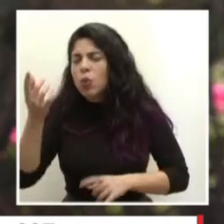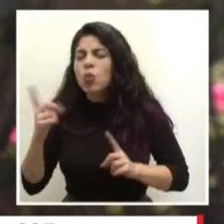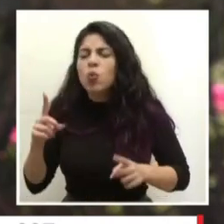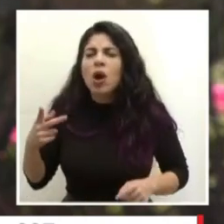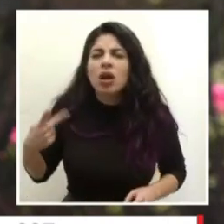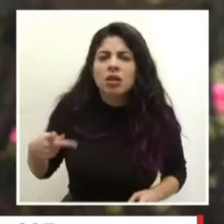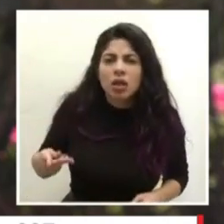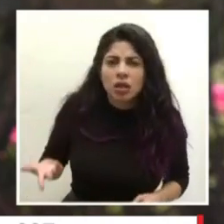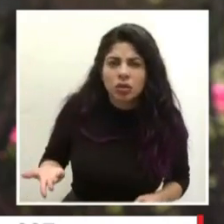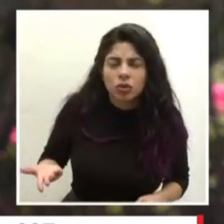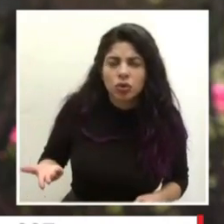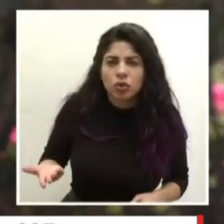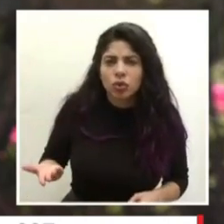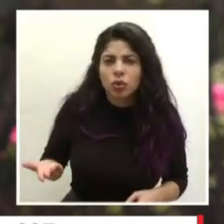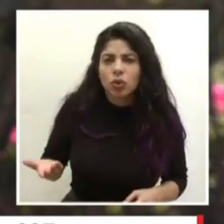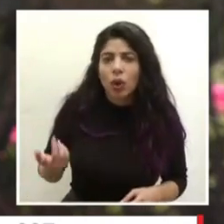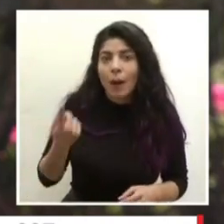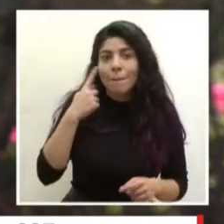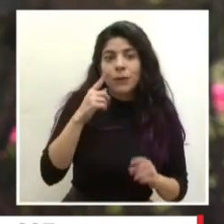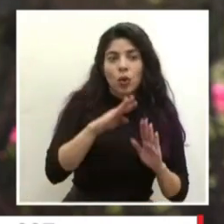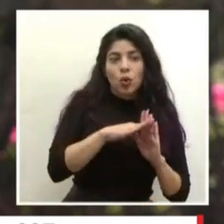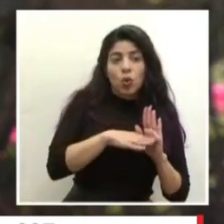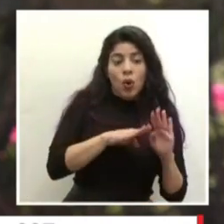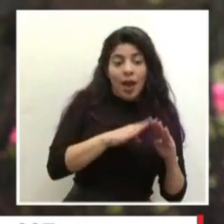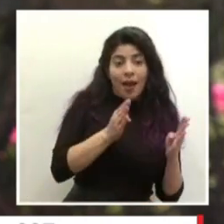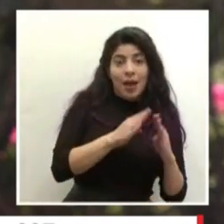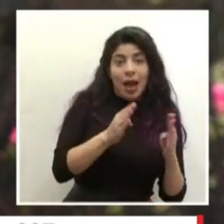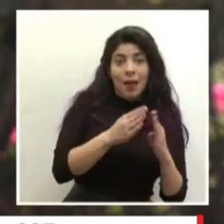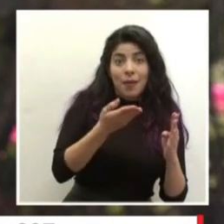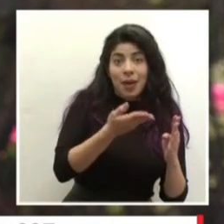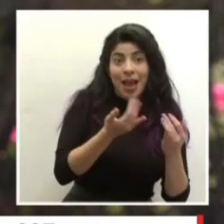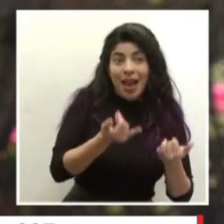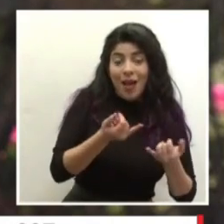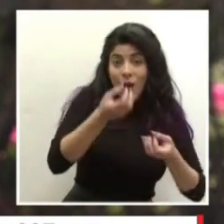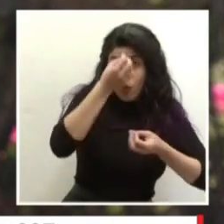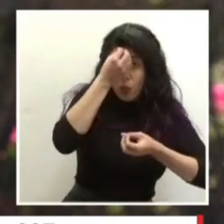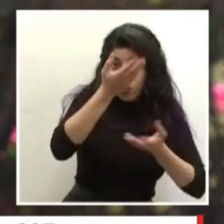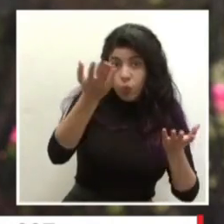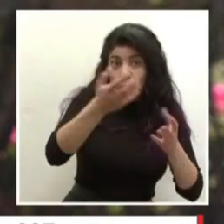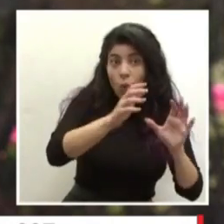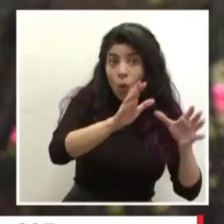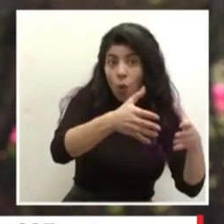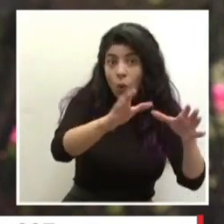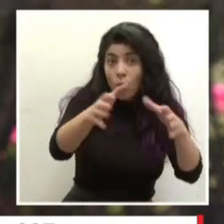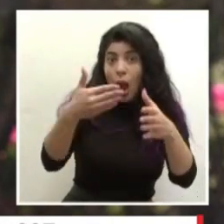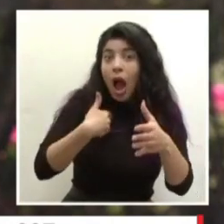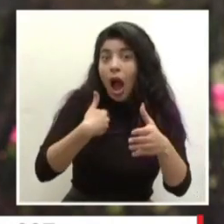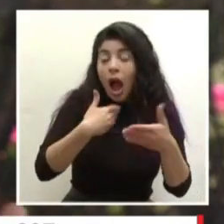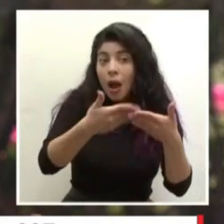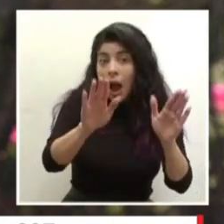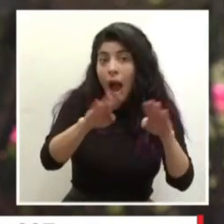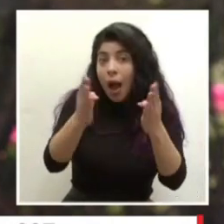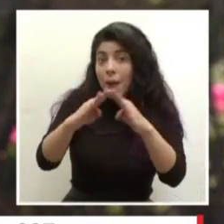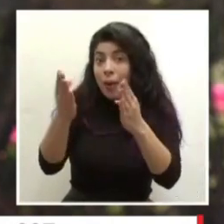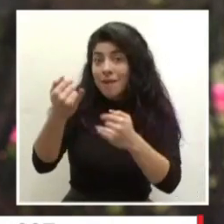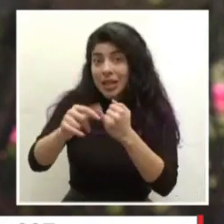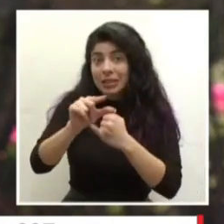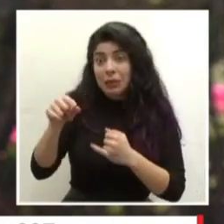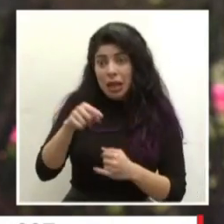a partir de las medidas de apertura que se anuncian en diferentes sectores desde este fin de semana?